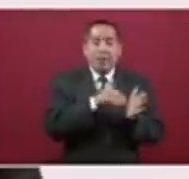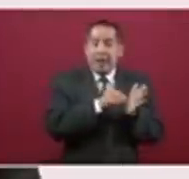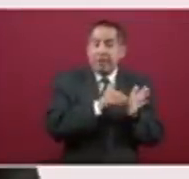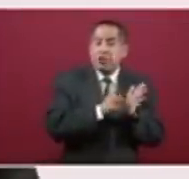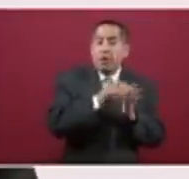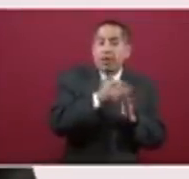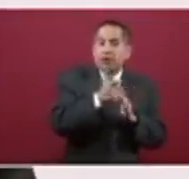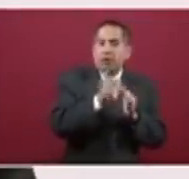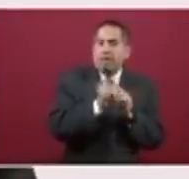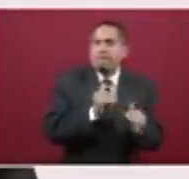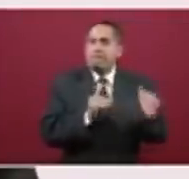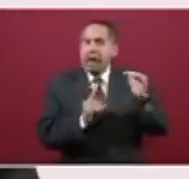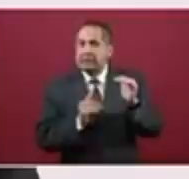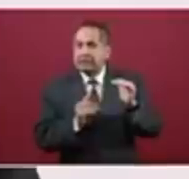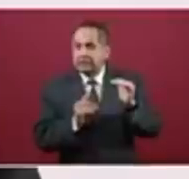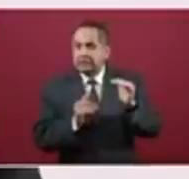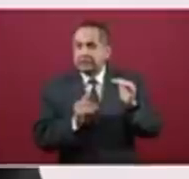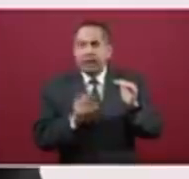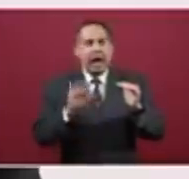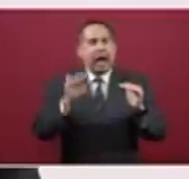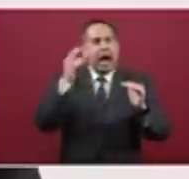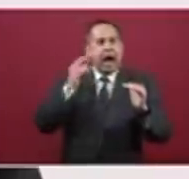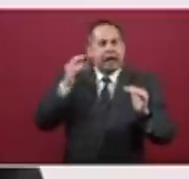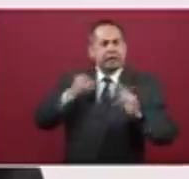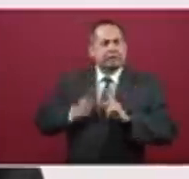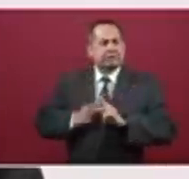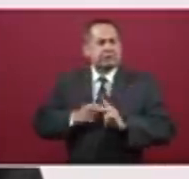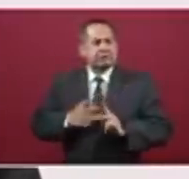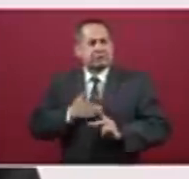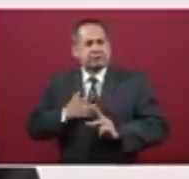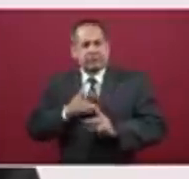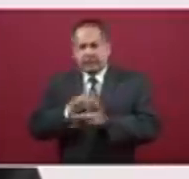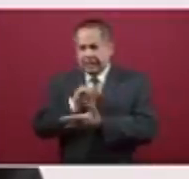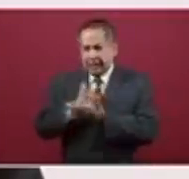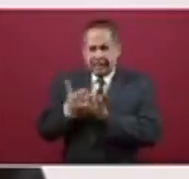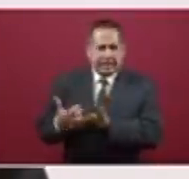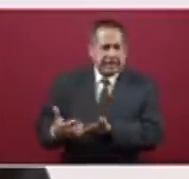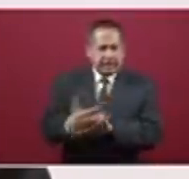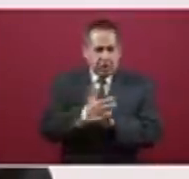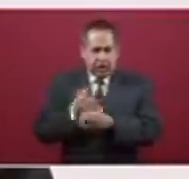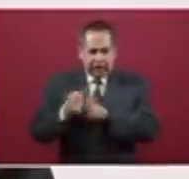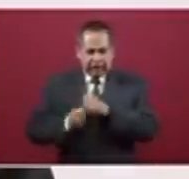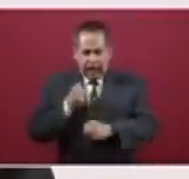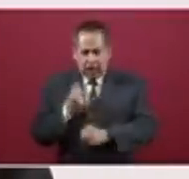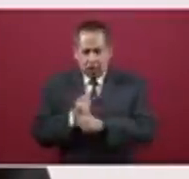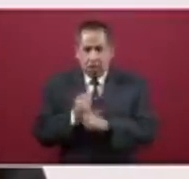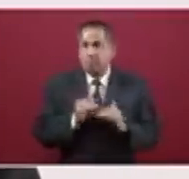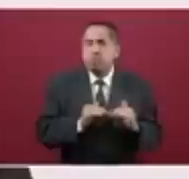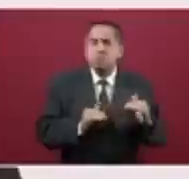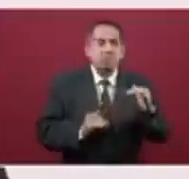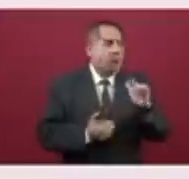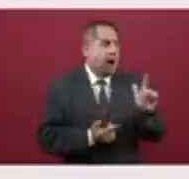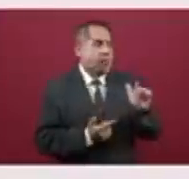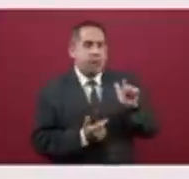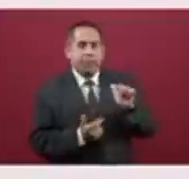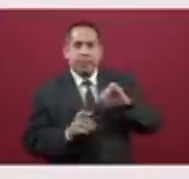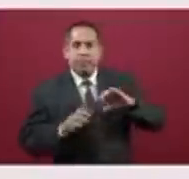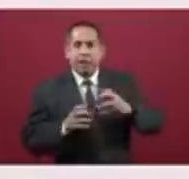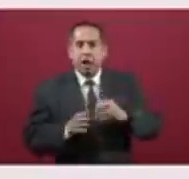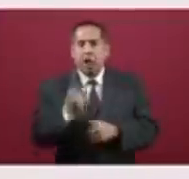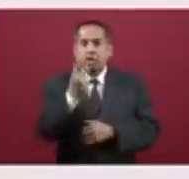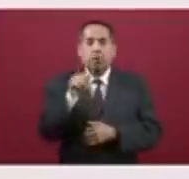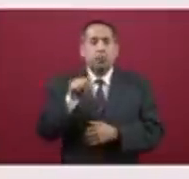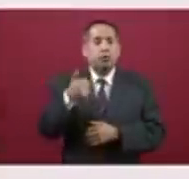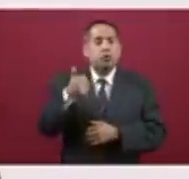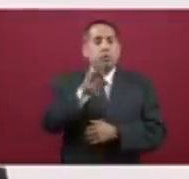por encima de lo programado en la ley de ingresos de este año y 2.6 por ciento